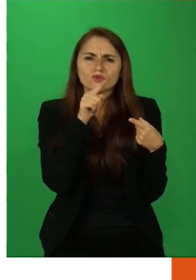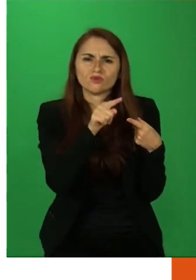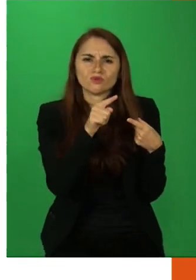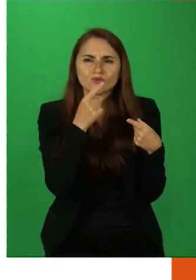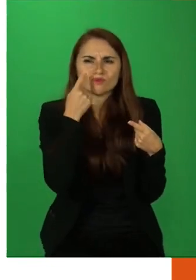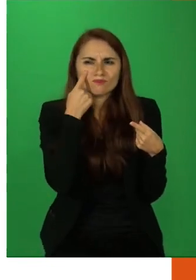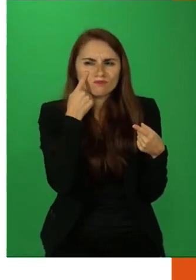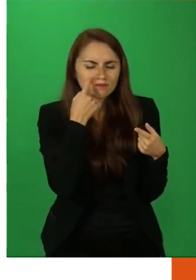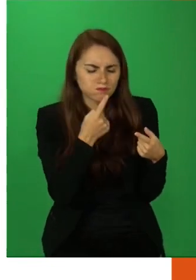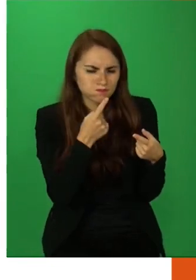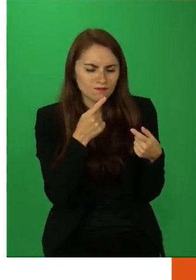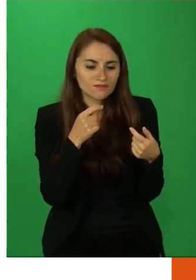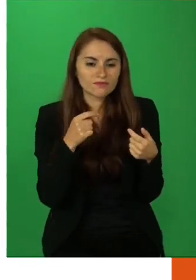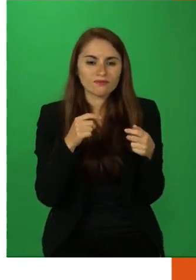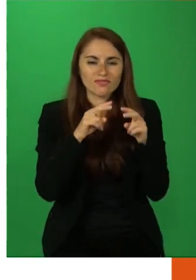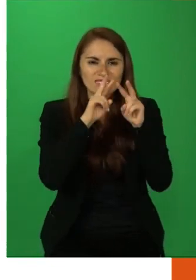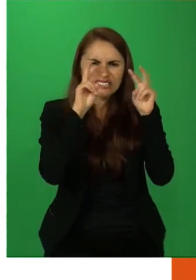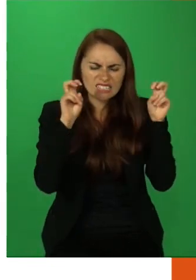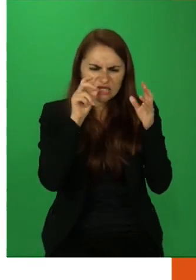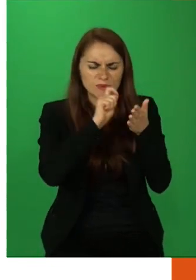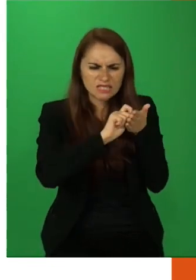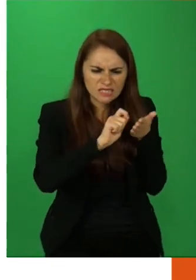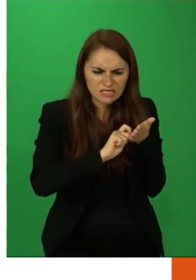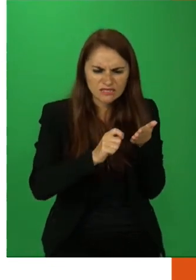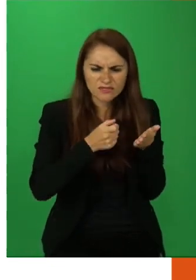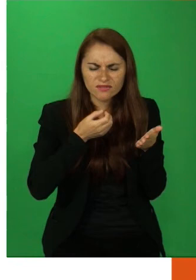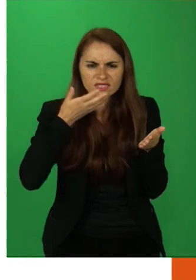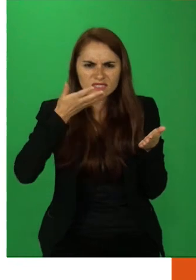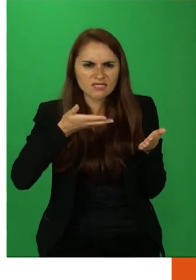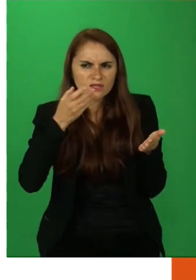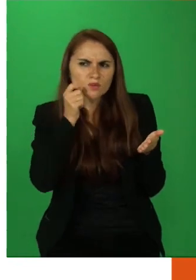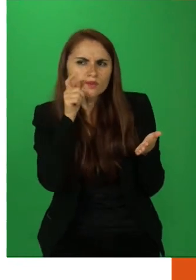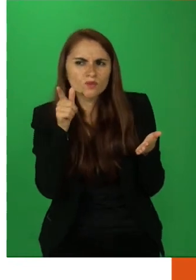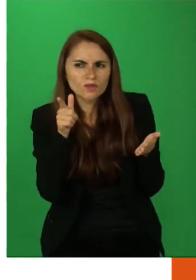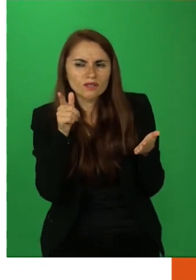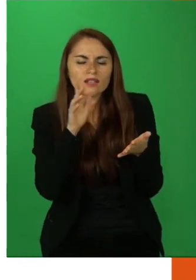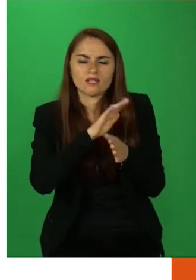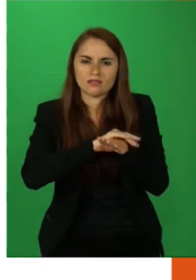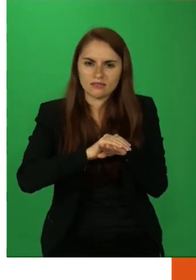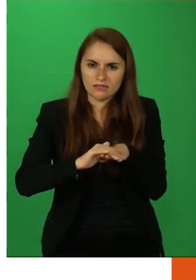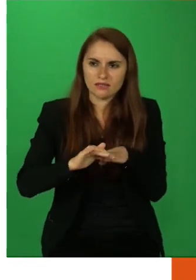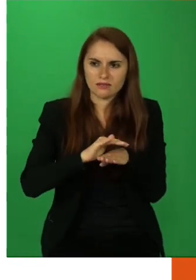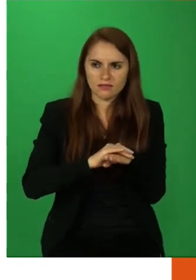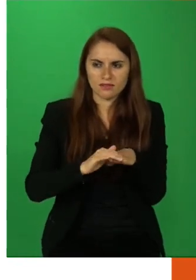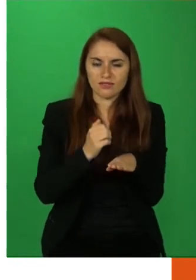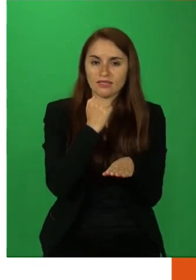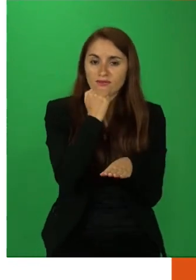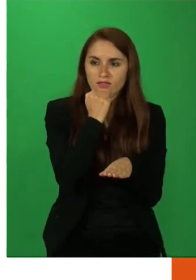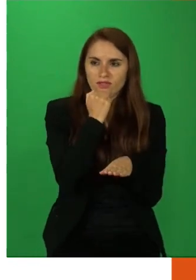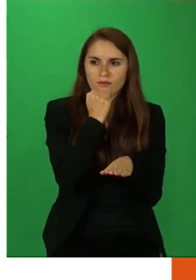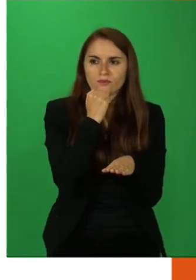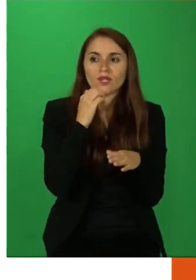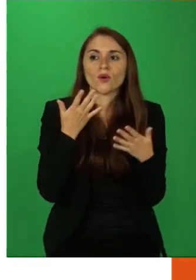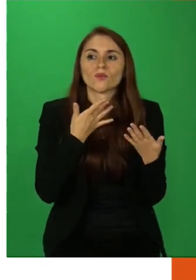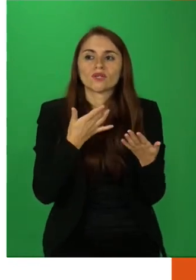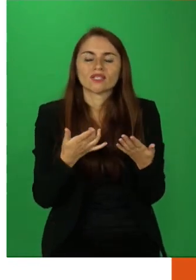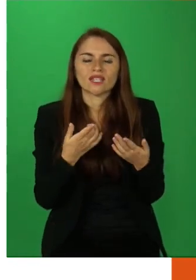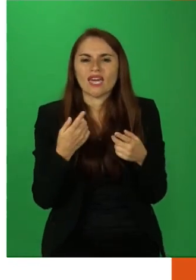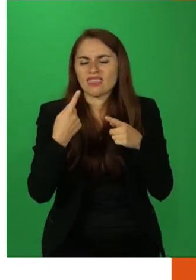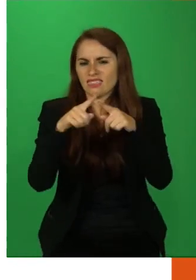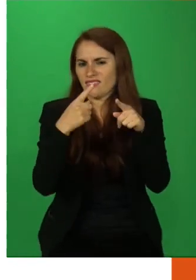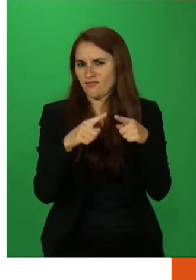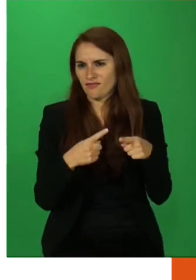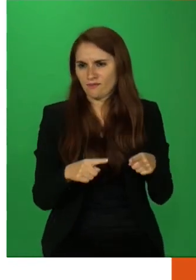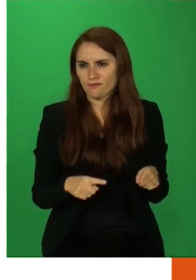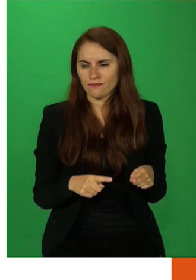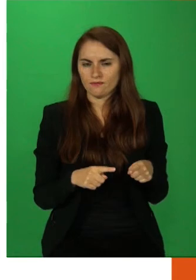no identificaste el género discursivo, no te preocupes. Recuerda que existen distintos géneros